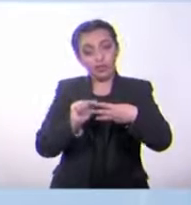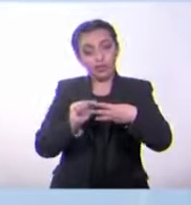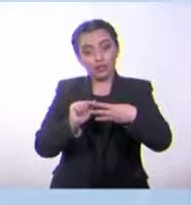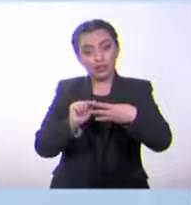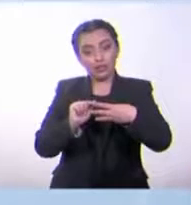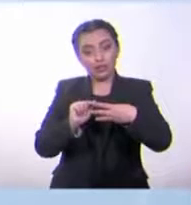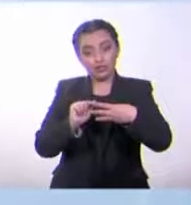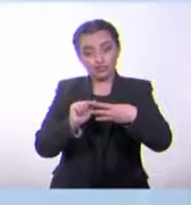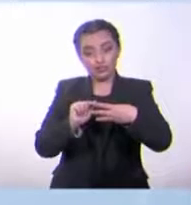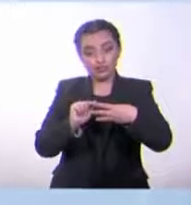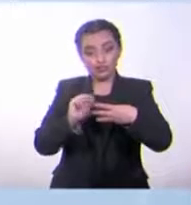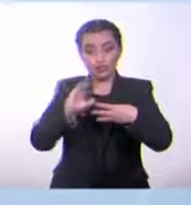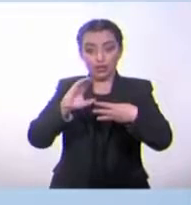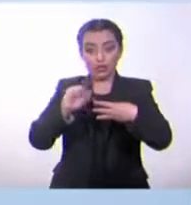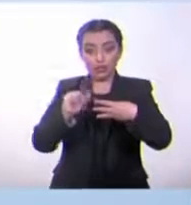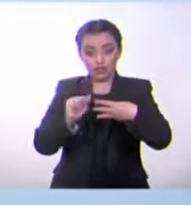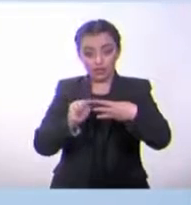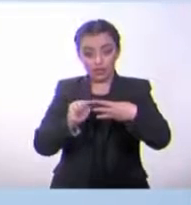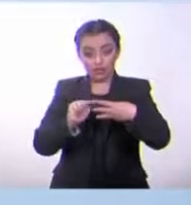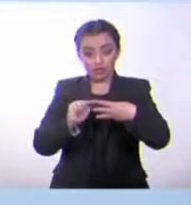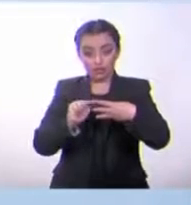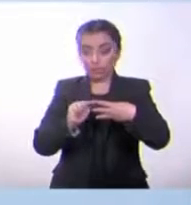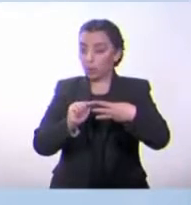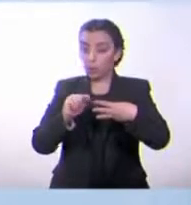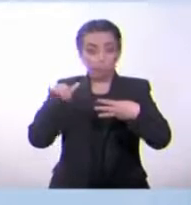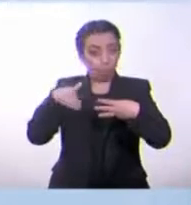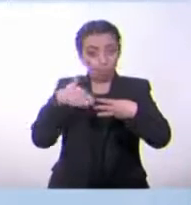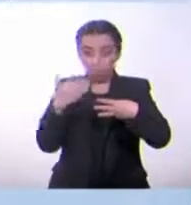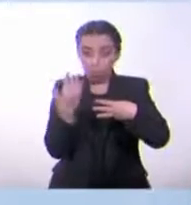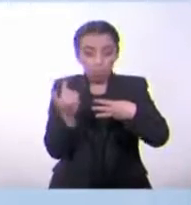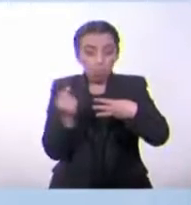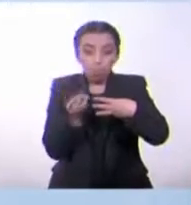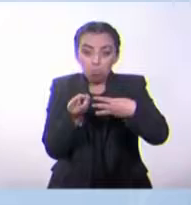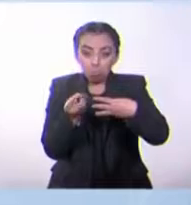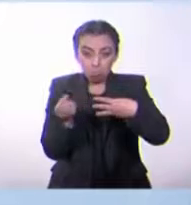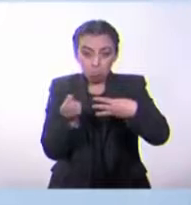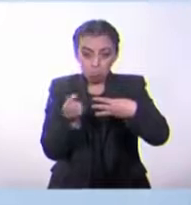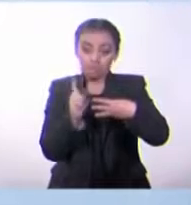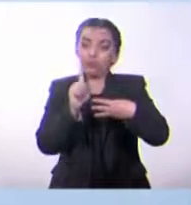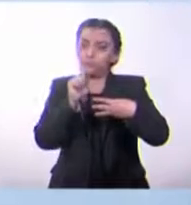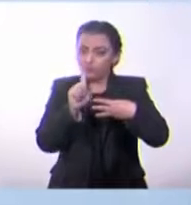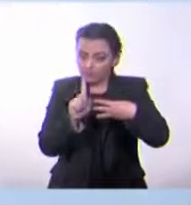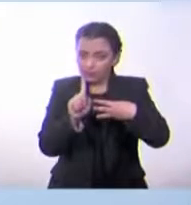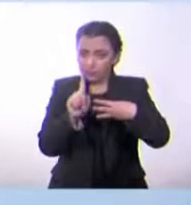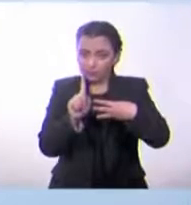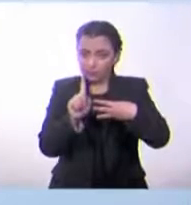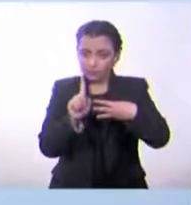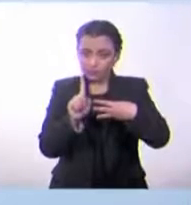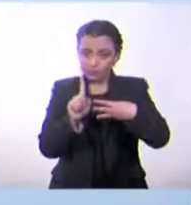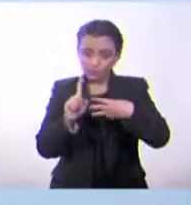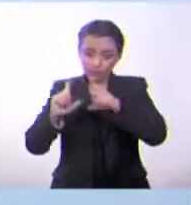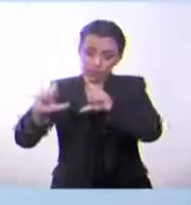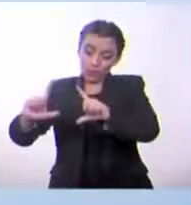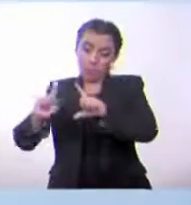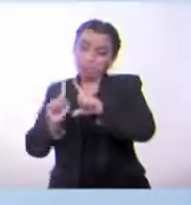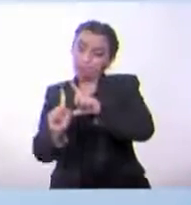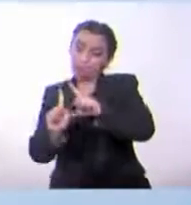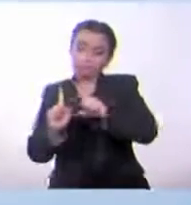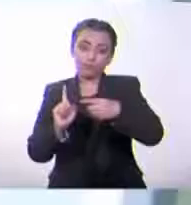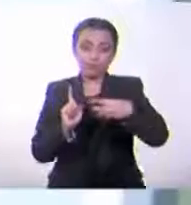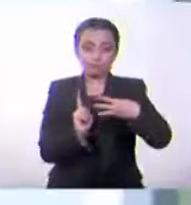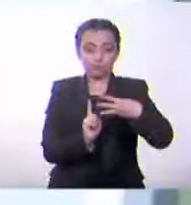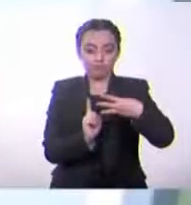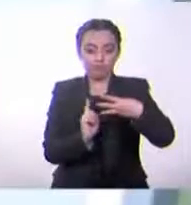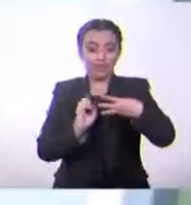aparece ningún número. Entonces multiplicamos la masa por 1. Para el carbono es lo mismo,